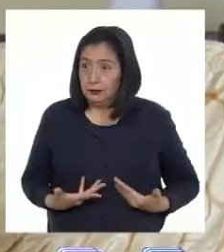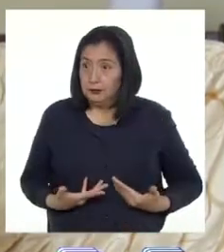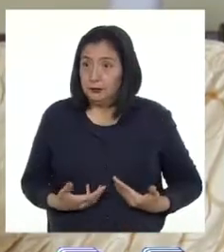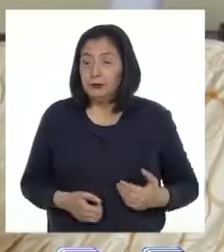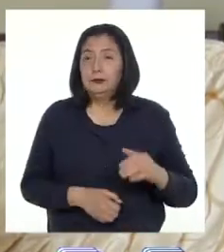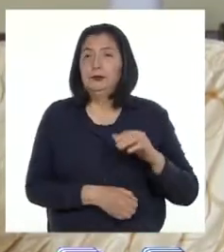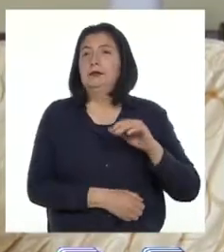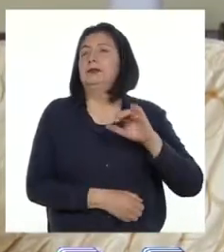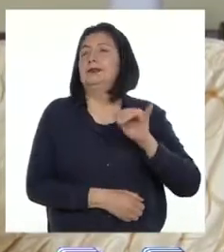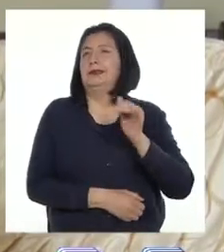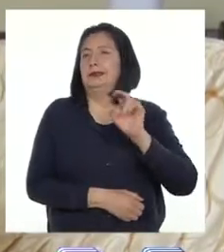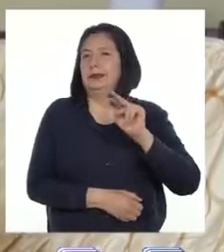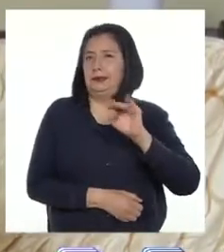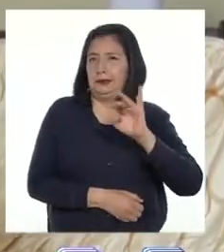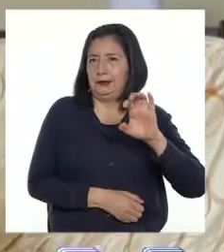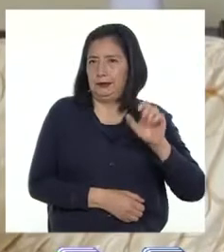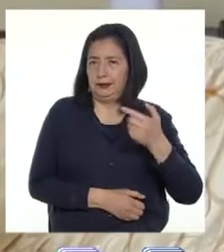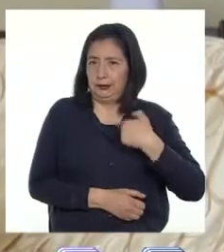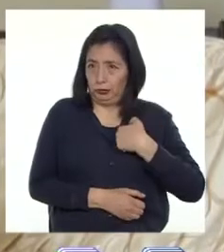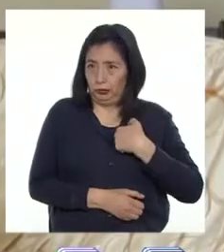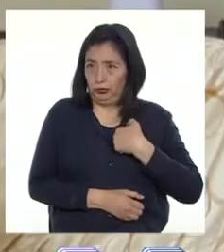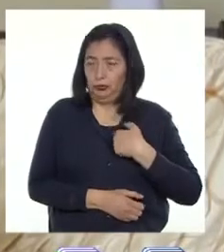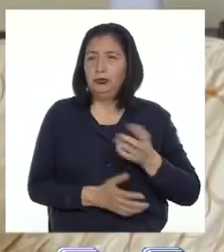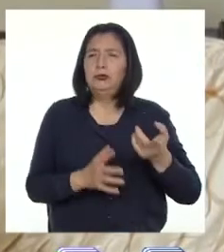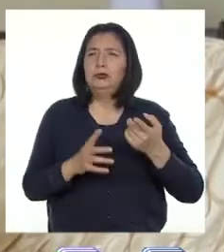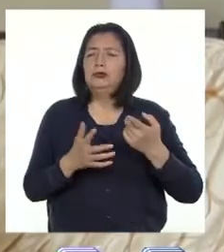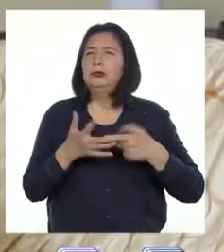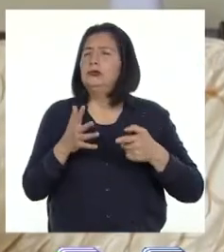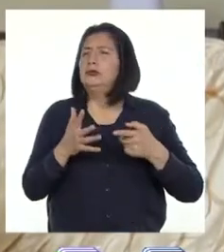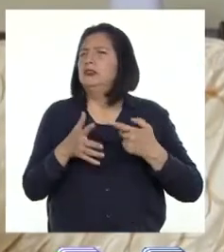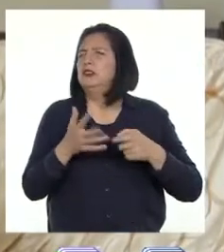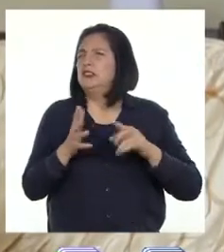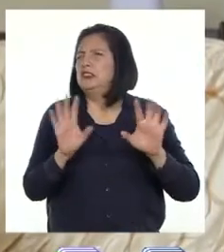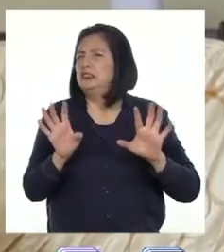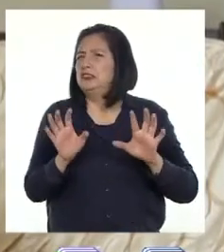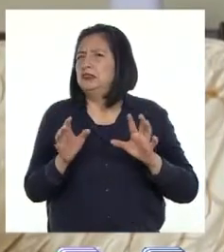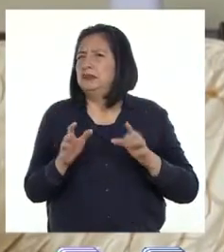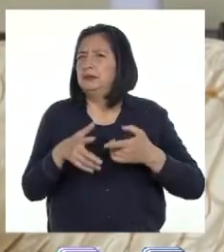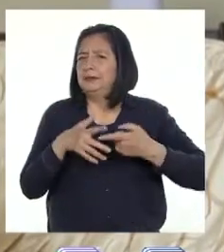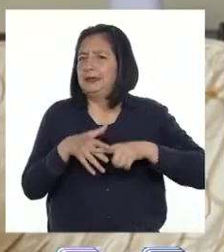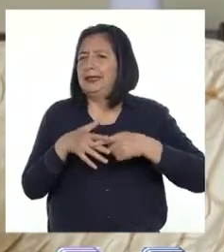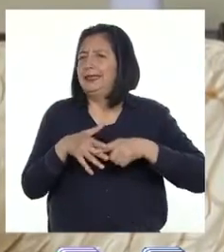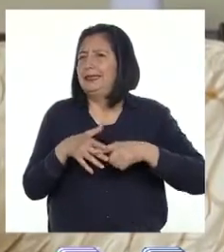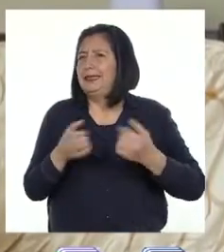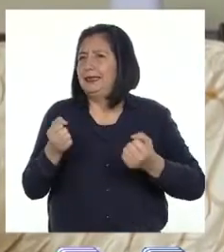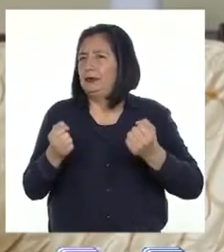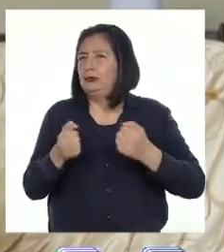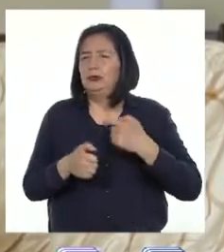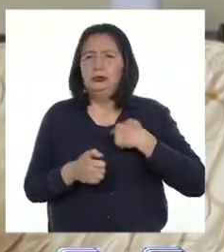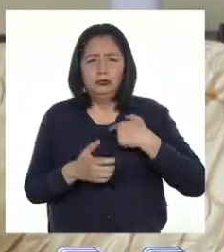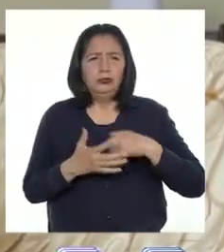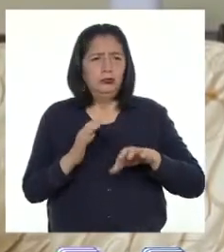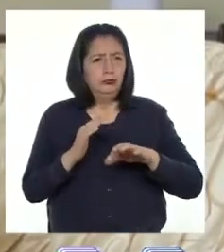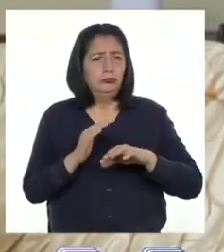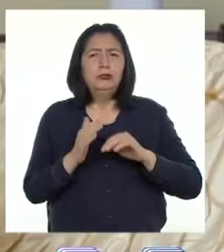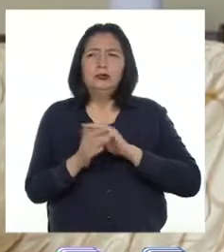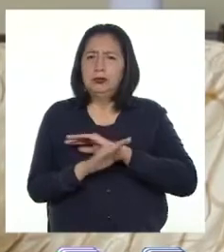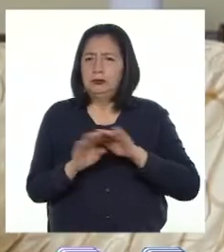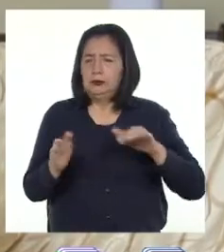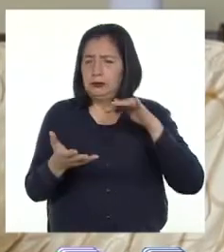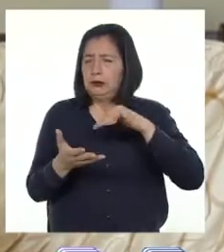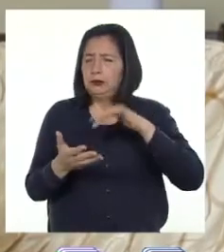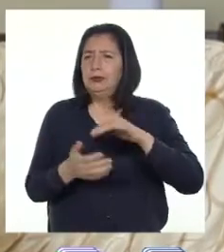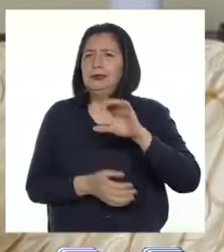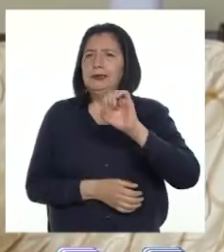es Yanis Ríos. Yo soy técnico operativo en el área de mecánica automotriz. Soy egresada de Cenati de